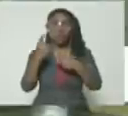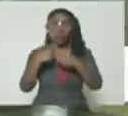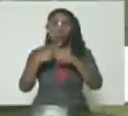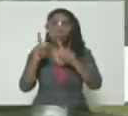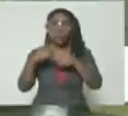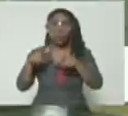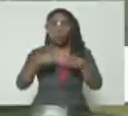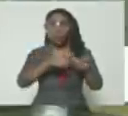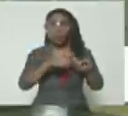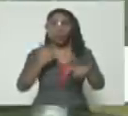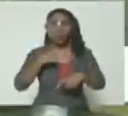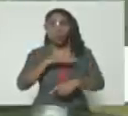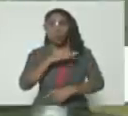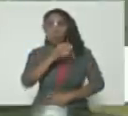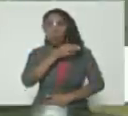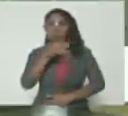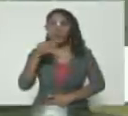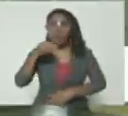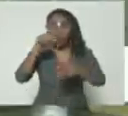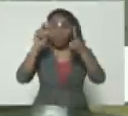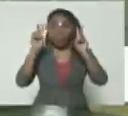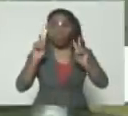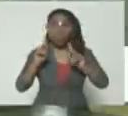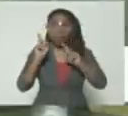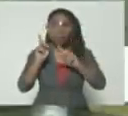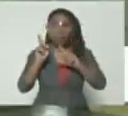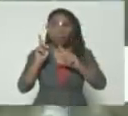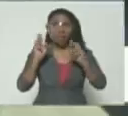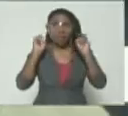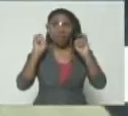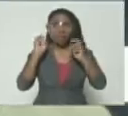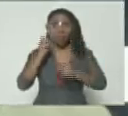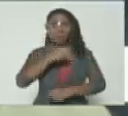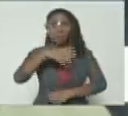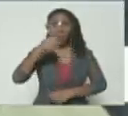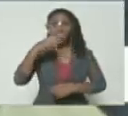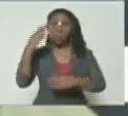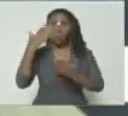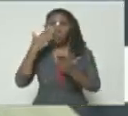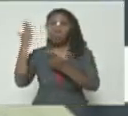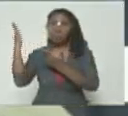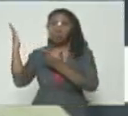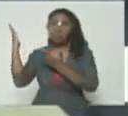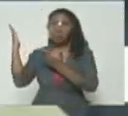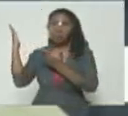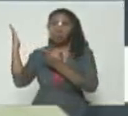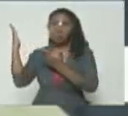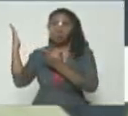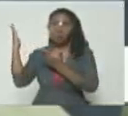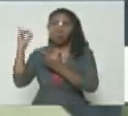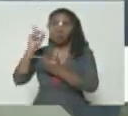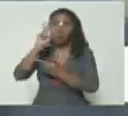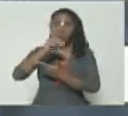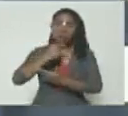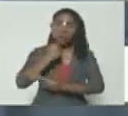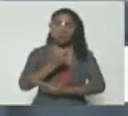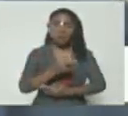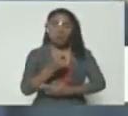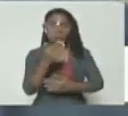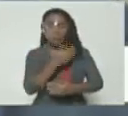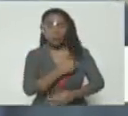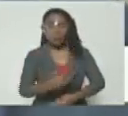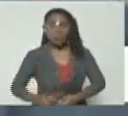países nuestro excelente producto, que es, en este caso estamos haciendo exportación de pulpo. Bueno, también decirle, presidente, que